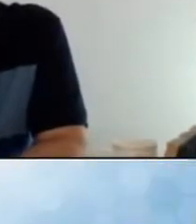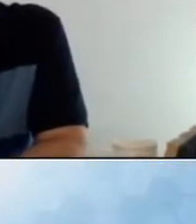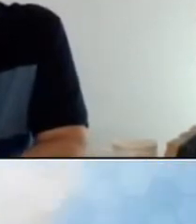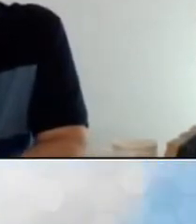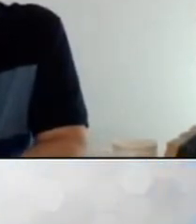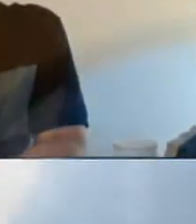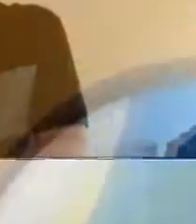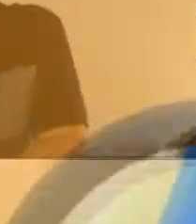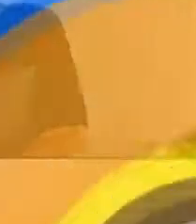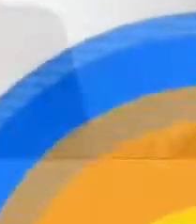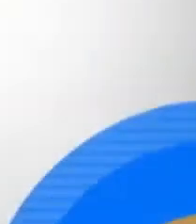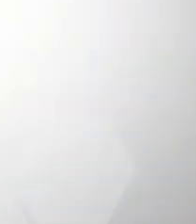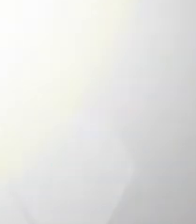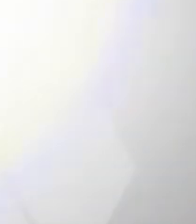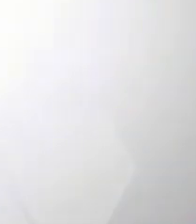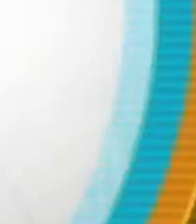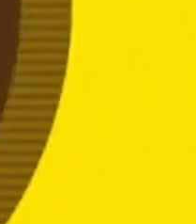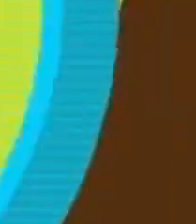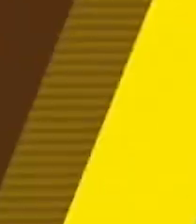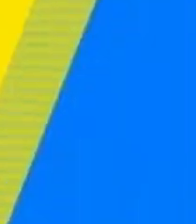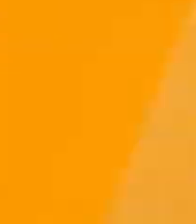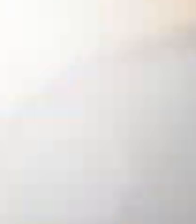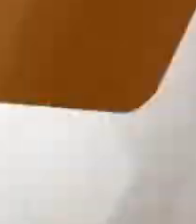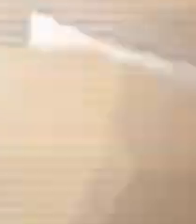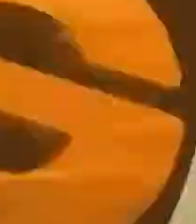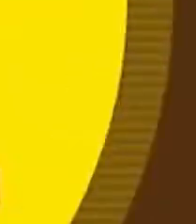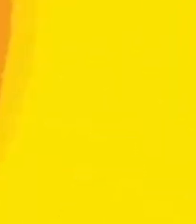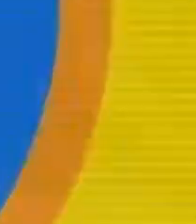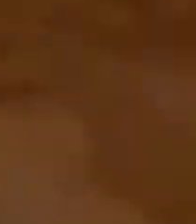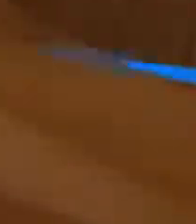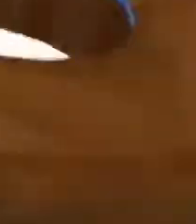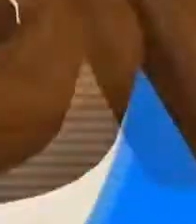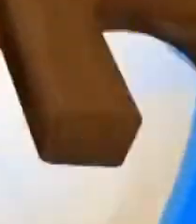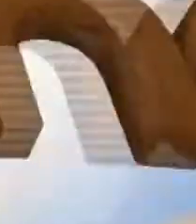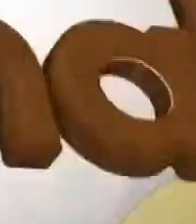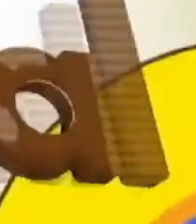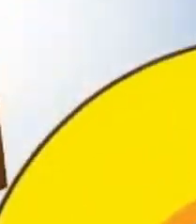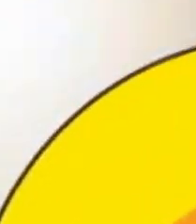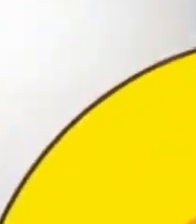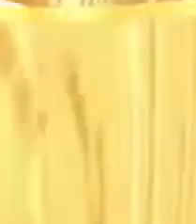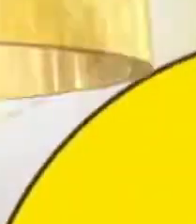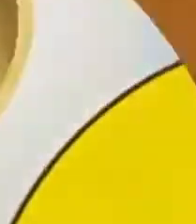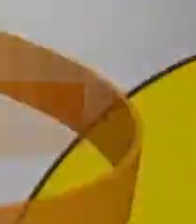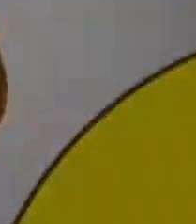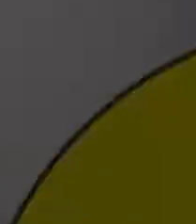mañana. ¿Quiere ser usted una parte de mi cola?